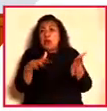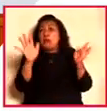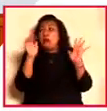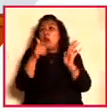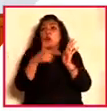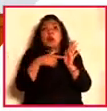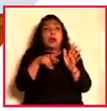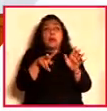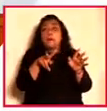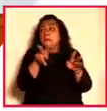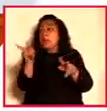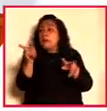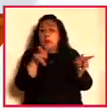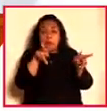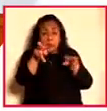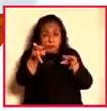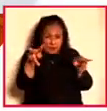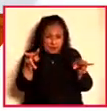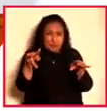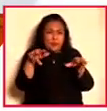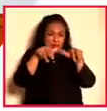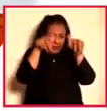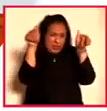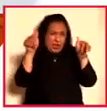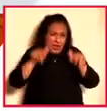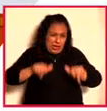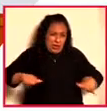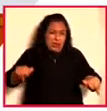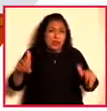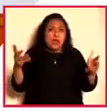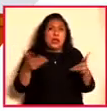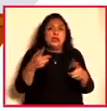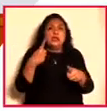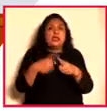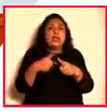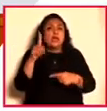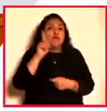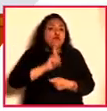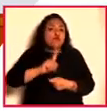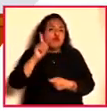La obra, la artística, está hecha por mujeres, ¿no? De